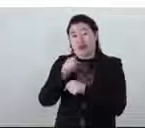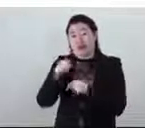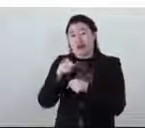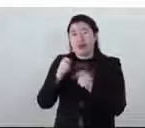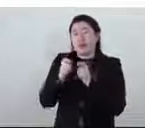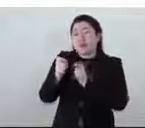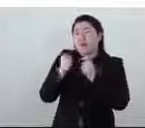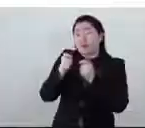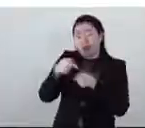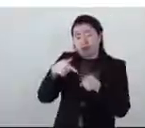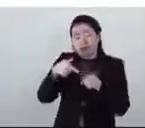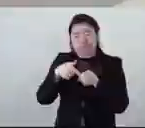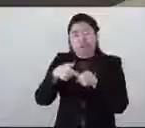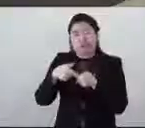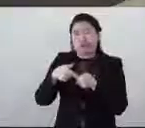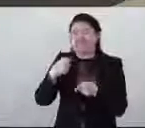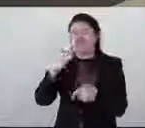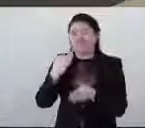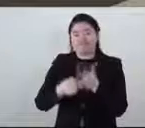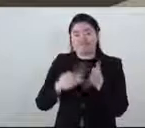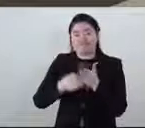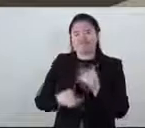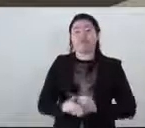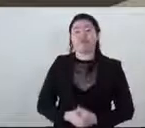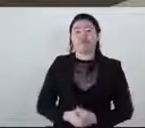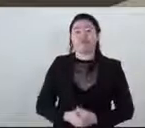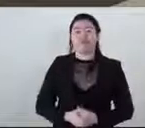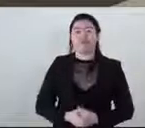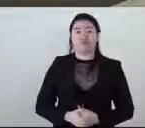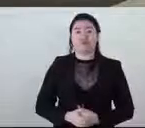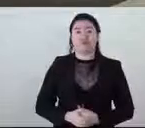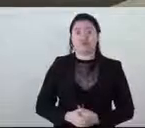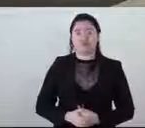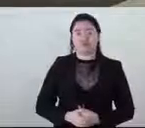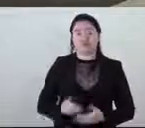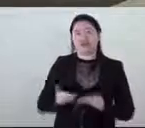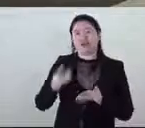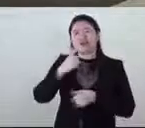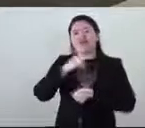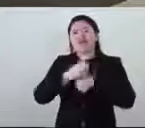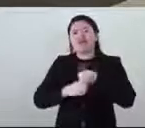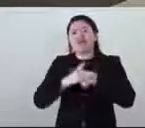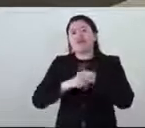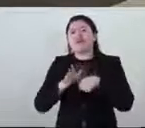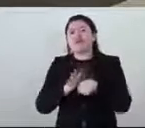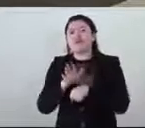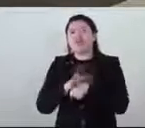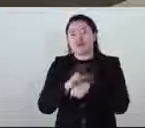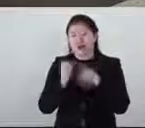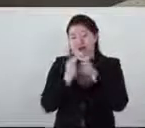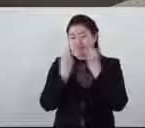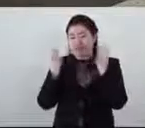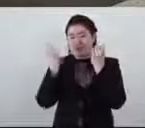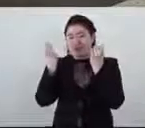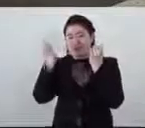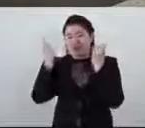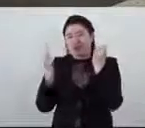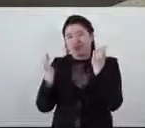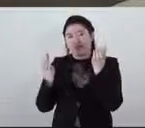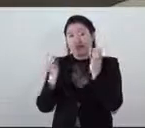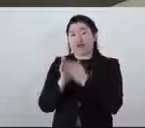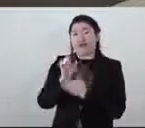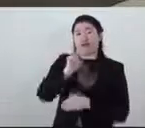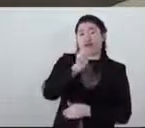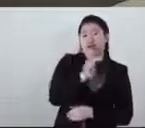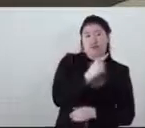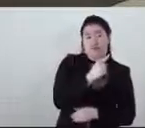en soldaduras de filete. Daños observados, deformación de las traves del lado poniente de secciones T1,